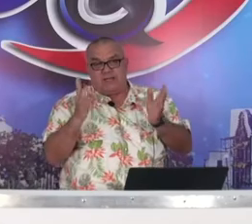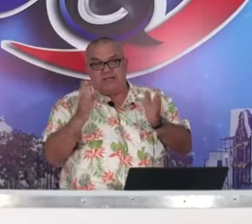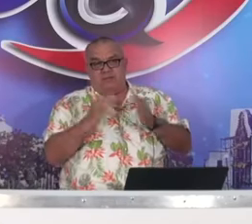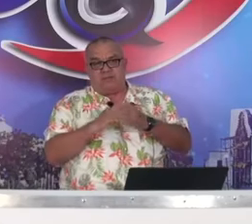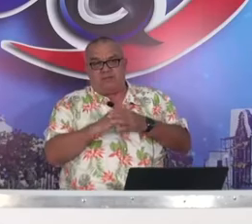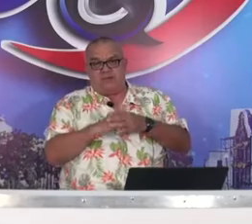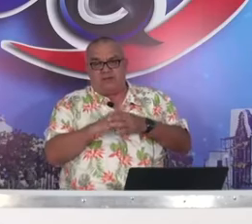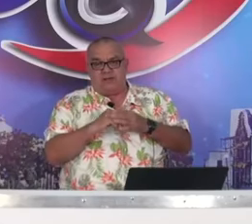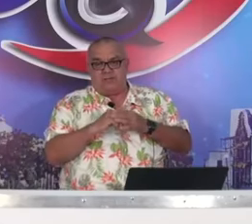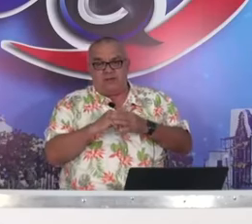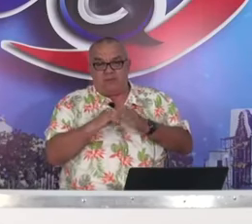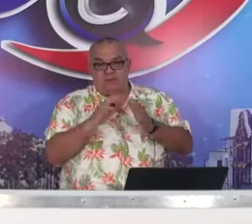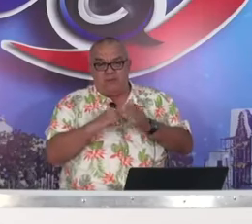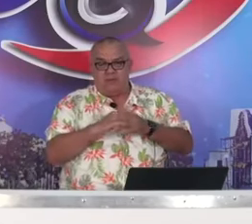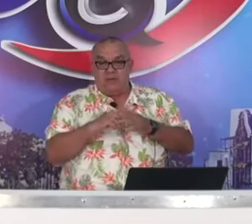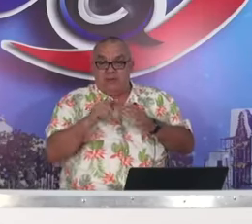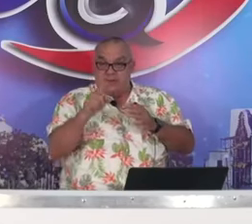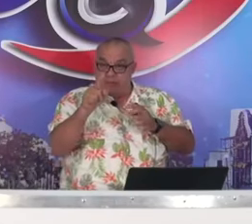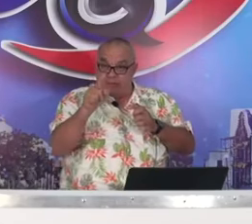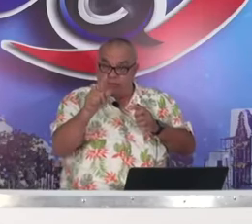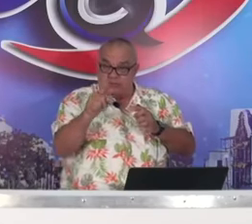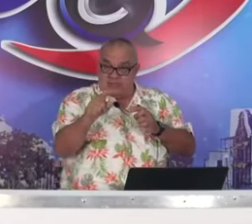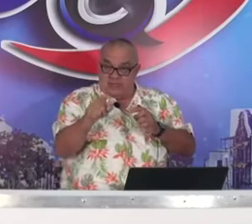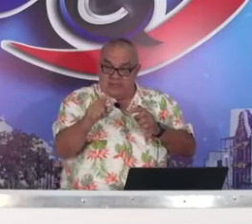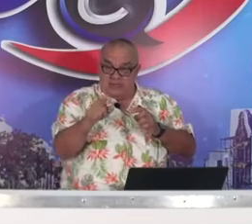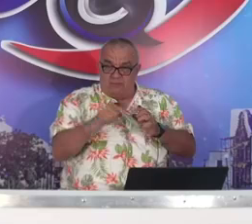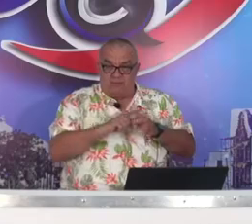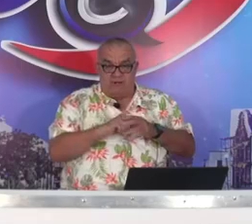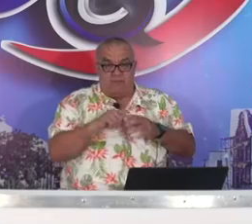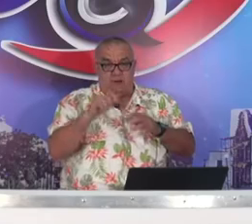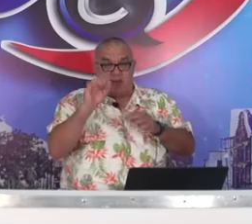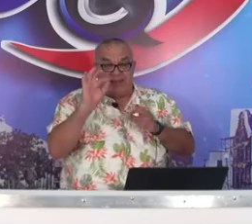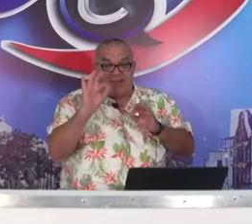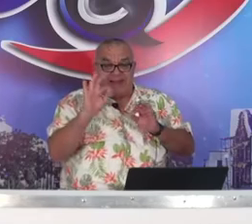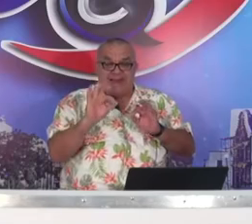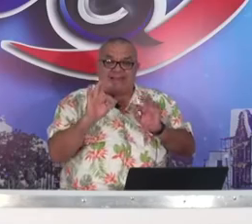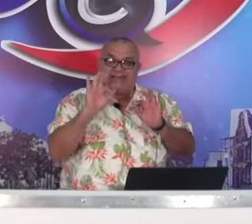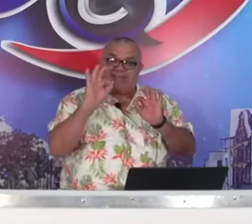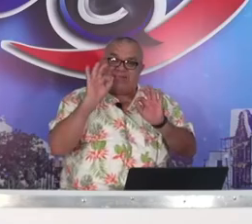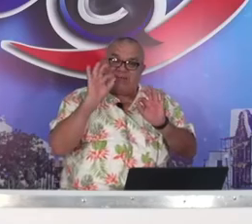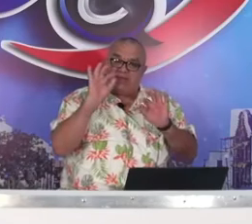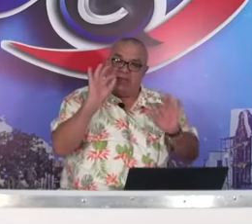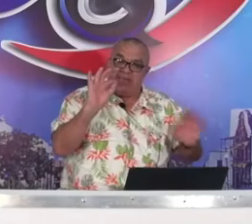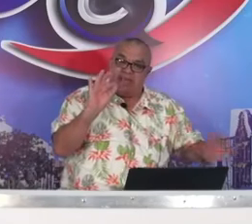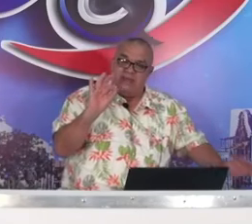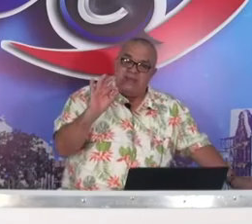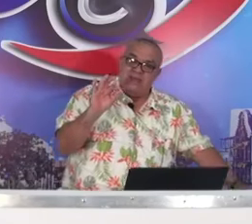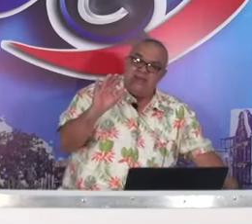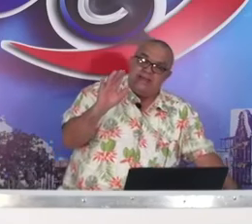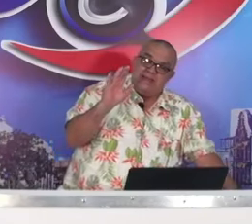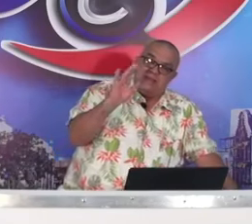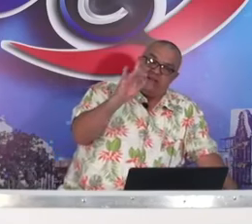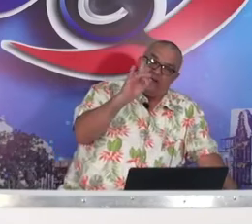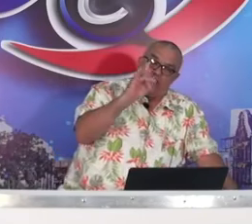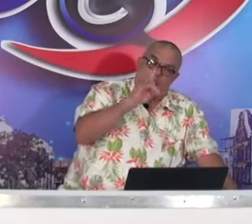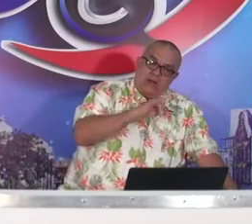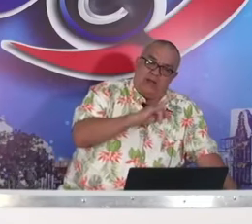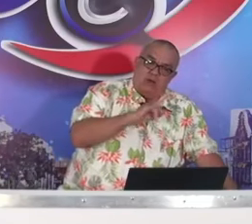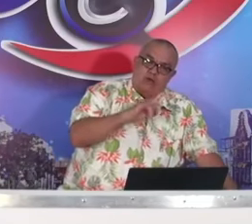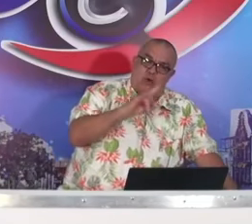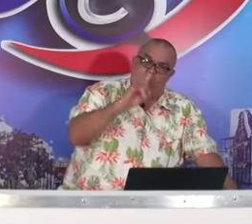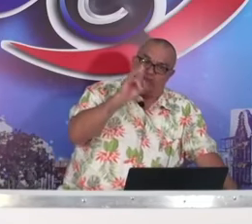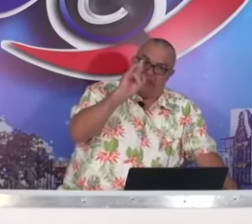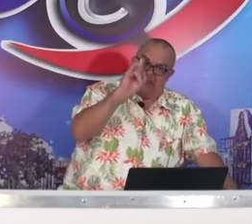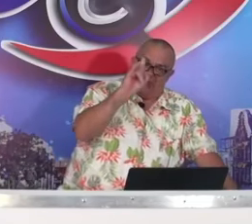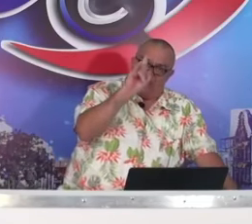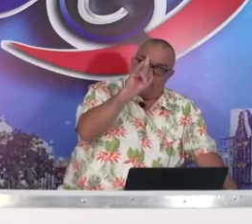uno y dice, ah, caray, pues que no tendrá miedo, pero bueno, lo más seguro es que llegue ahí, ¿verdad? Pero va a llegar a las de ahí, o una de